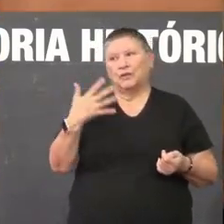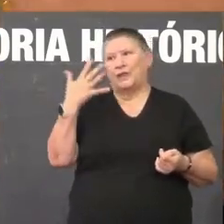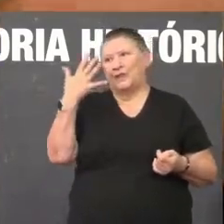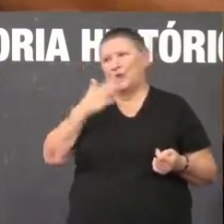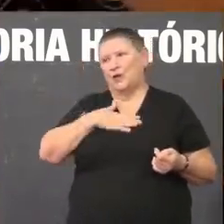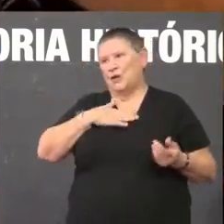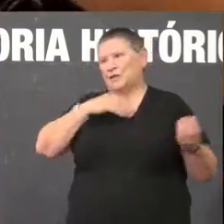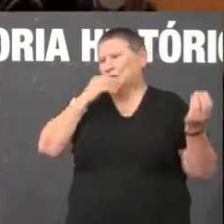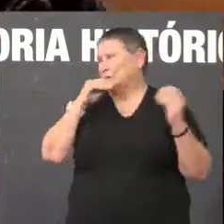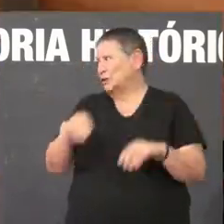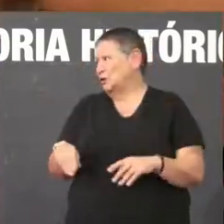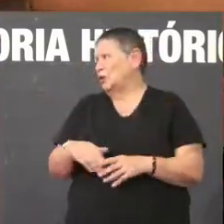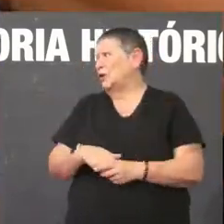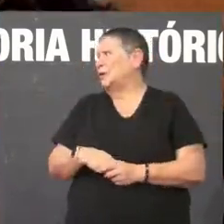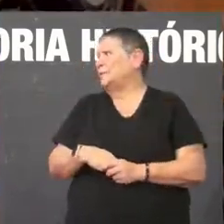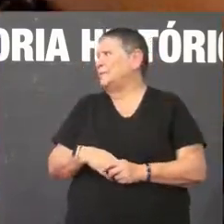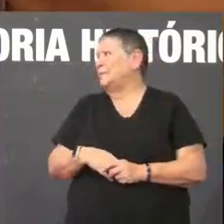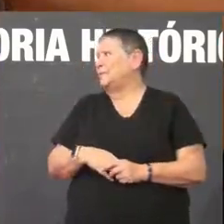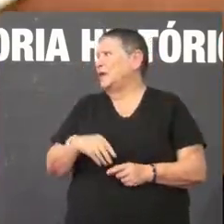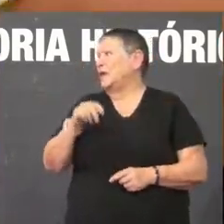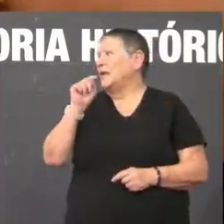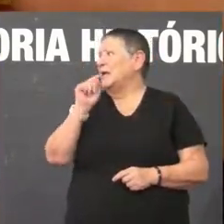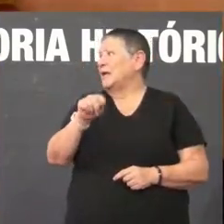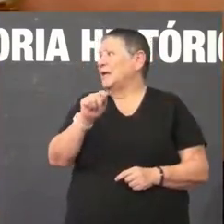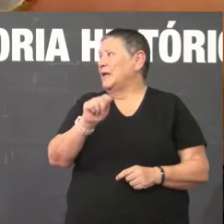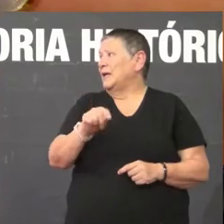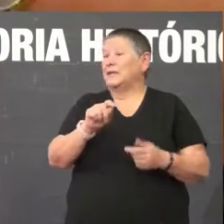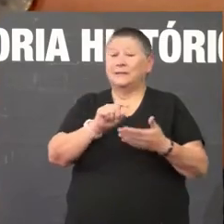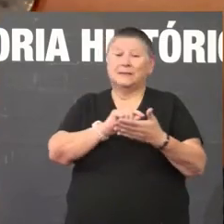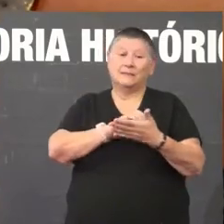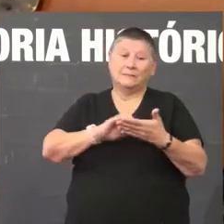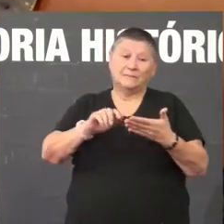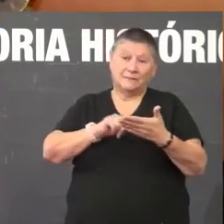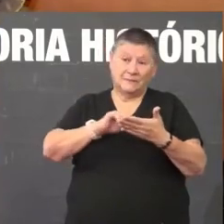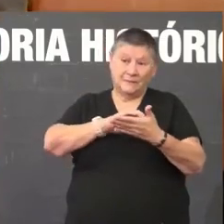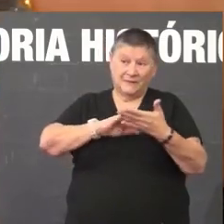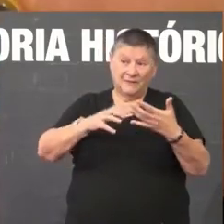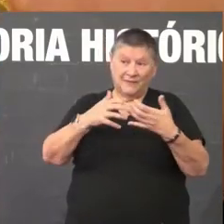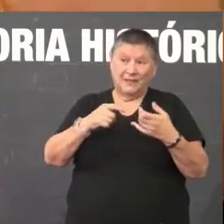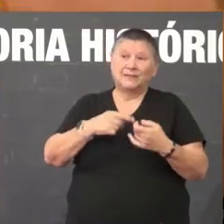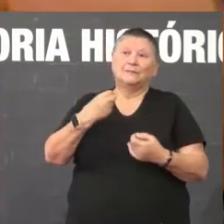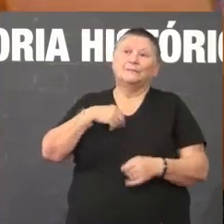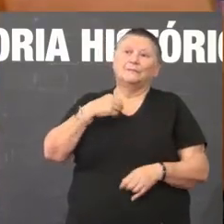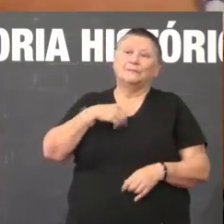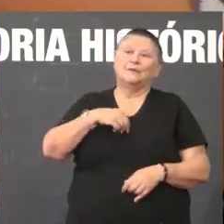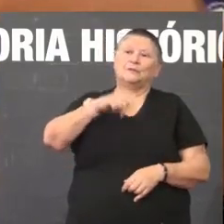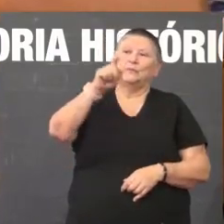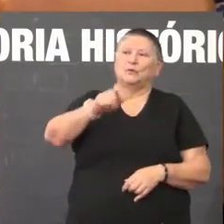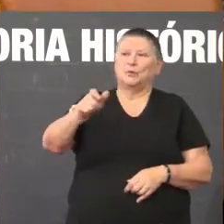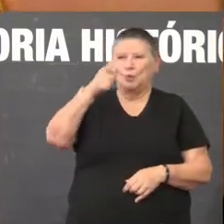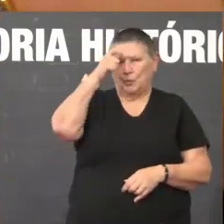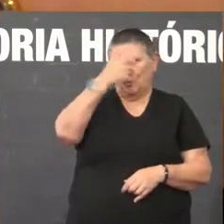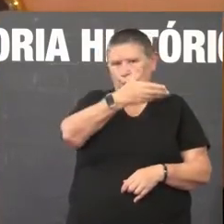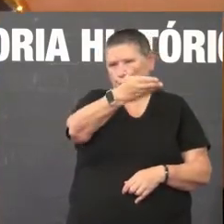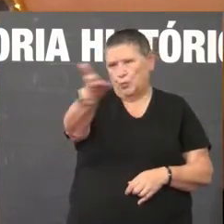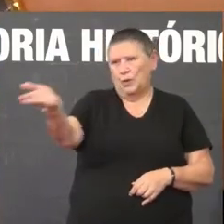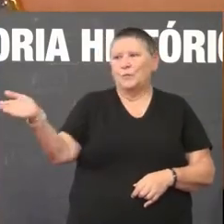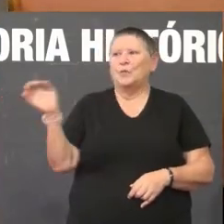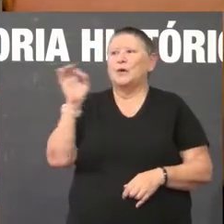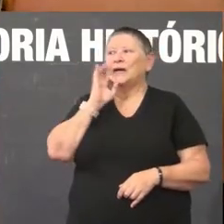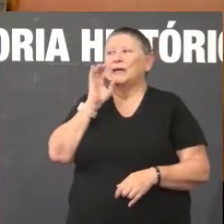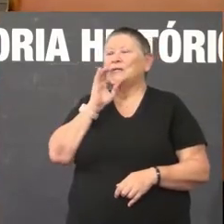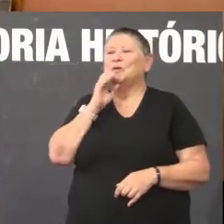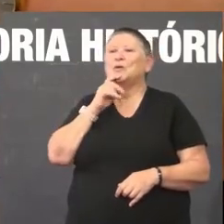xeño. Esas luciñas son o pobo galego, que nunca nos traicionou, e que a